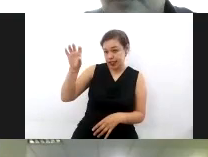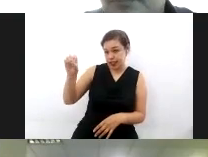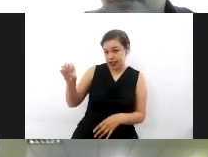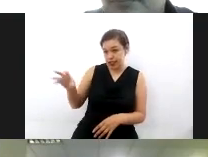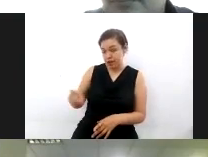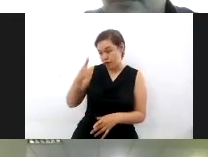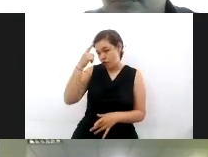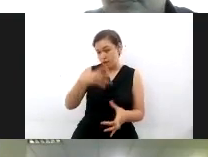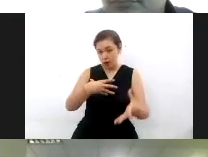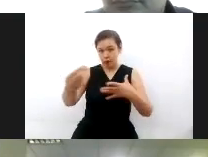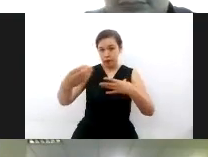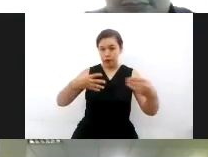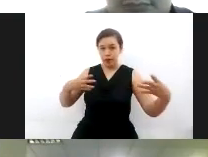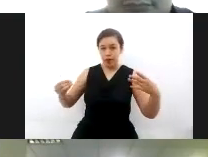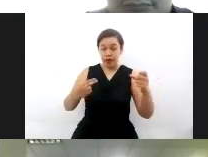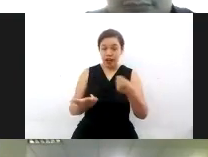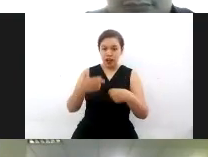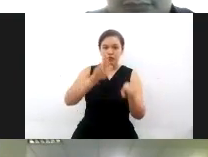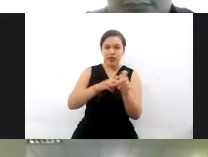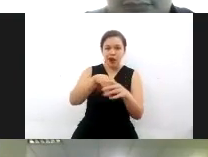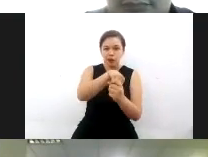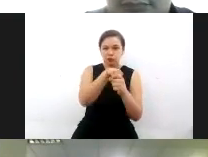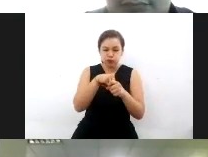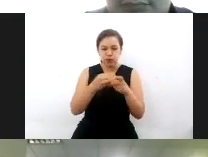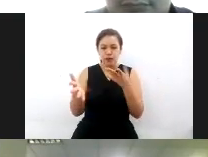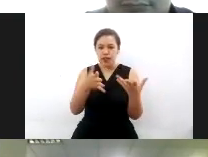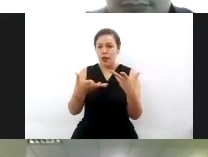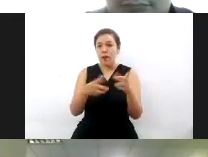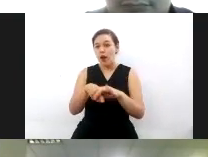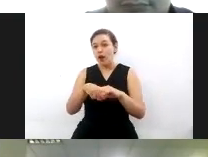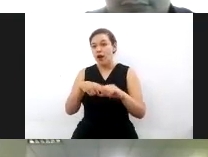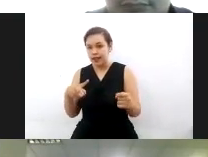a la capacidad hospitalaria que teníamos en la Ciudad de México.